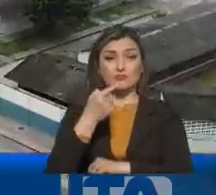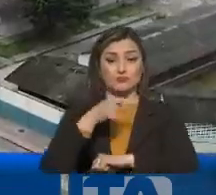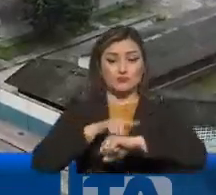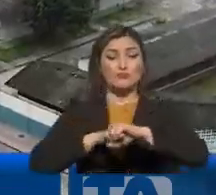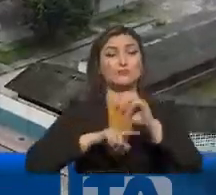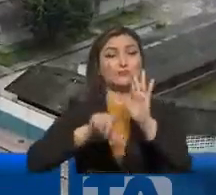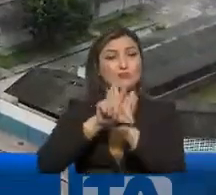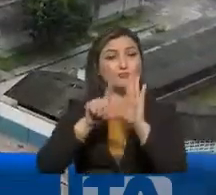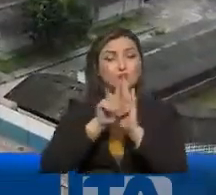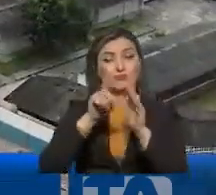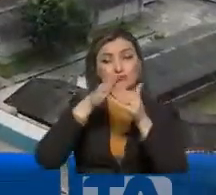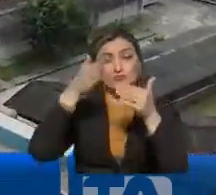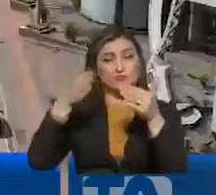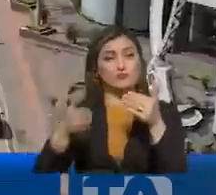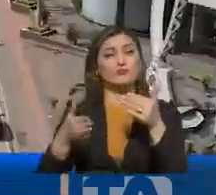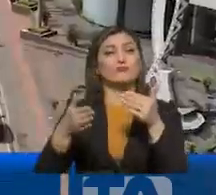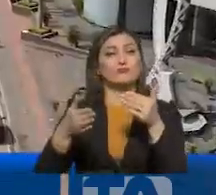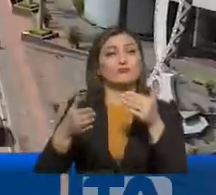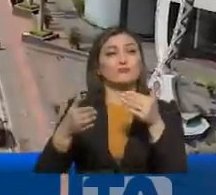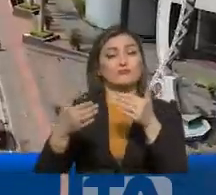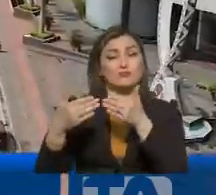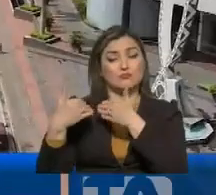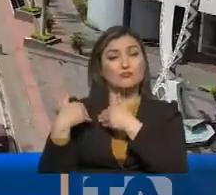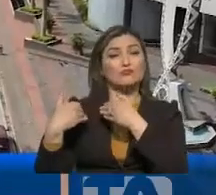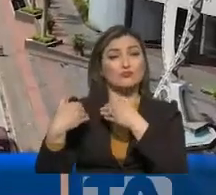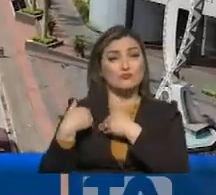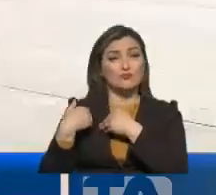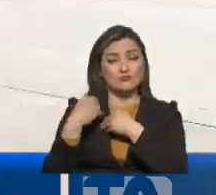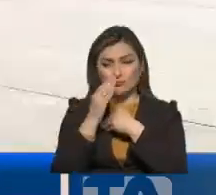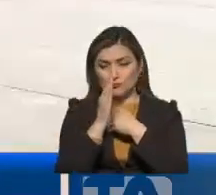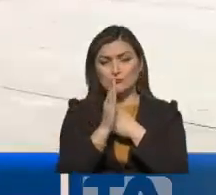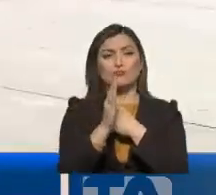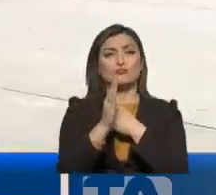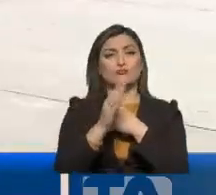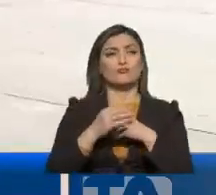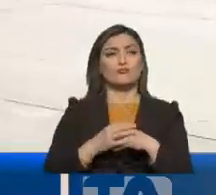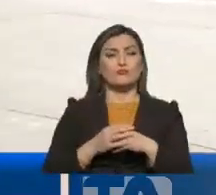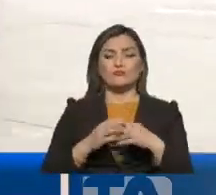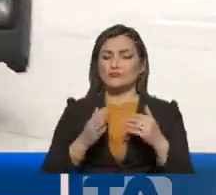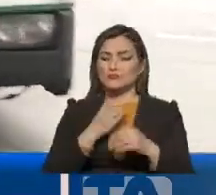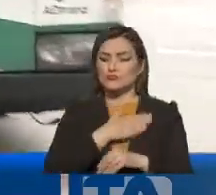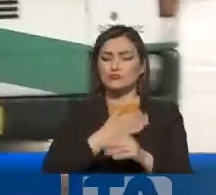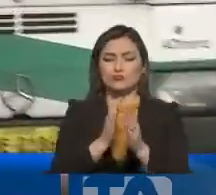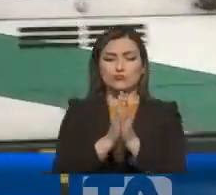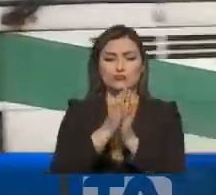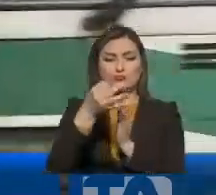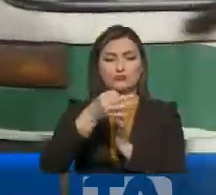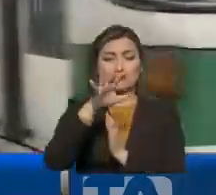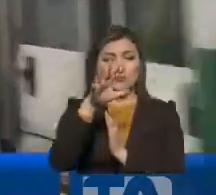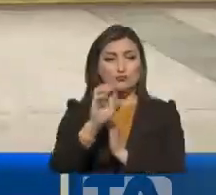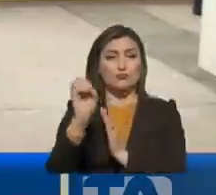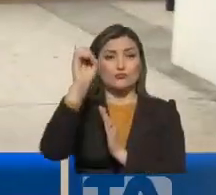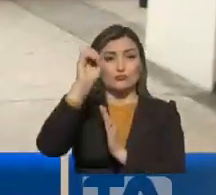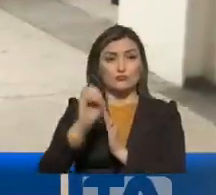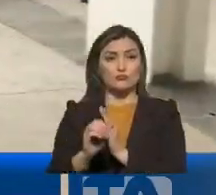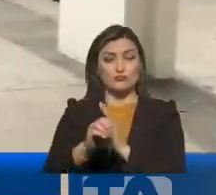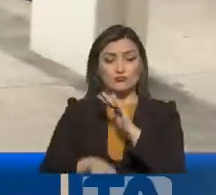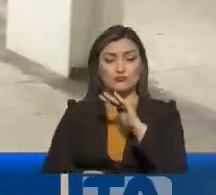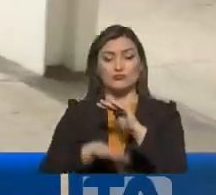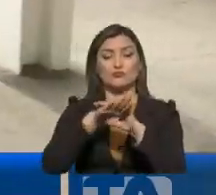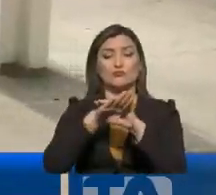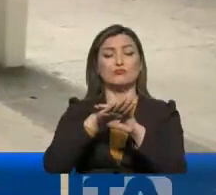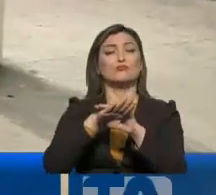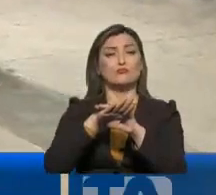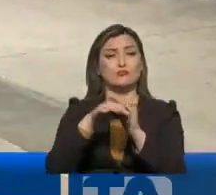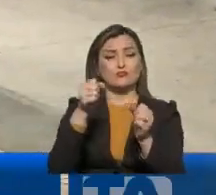queda extendido se complementa con la corresponsabilidad y la disciplina y hace un exhorto para que se cumpla el 50 por ciento de afore en las unidades